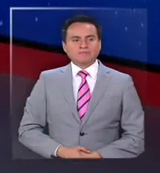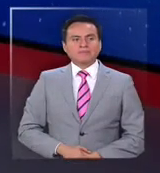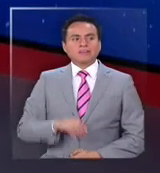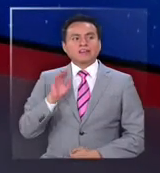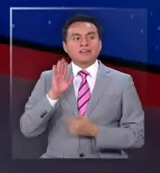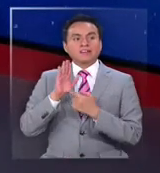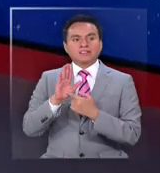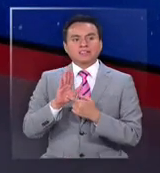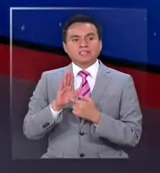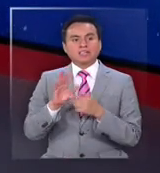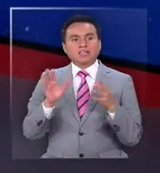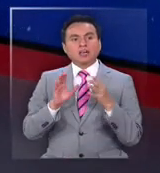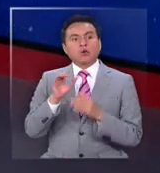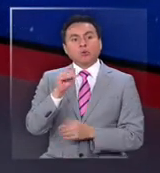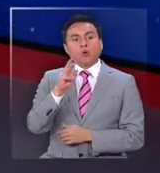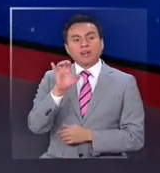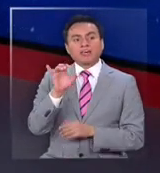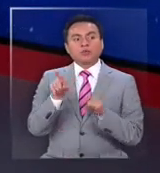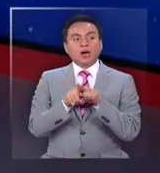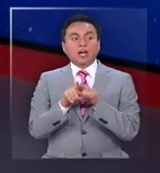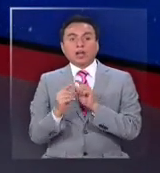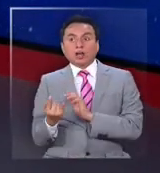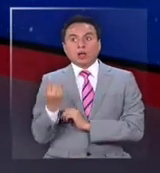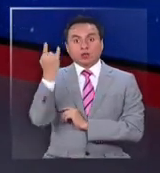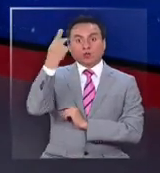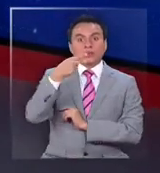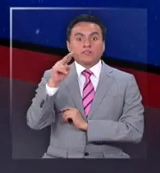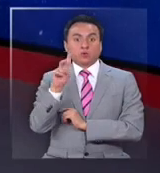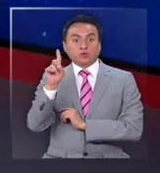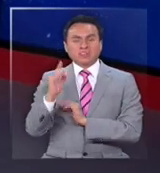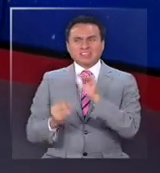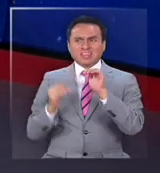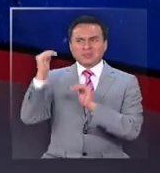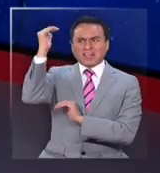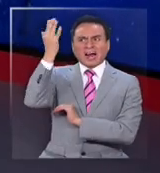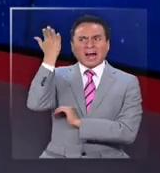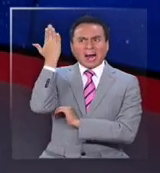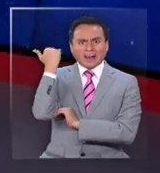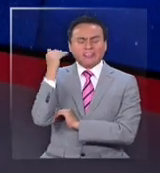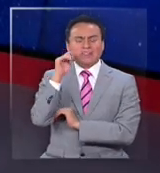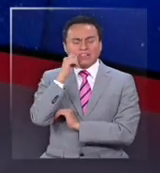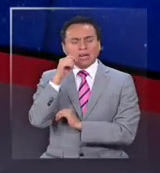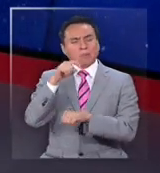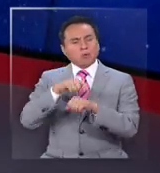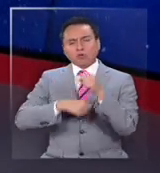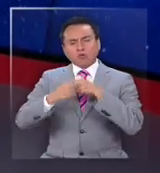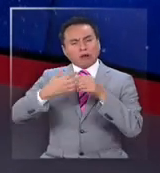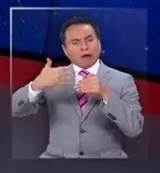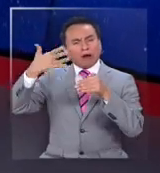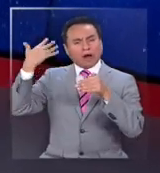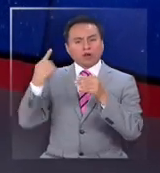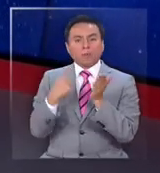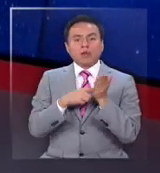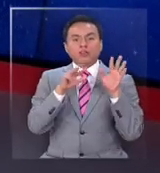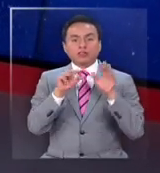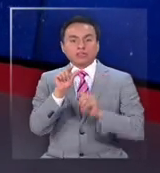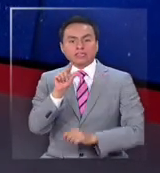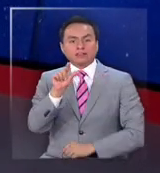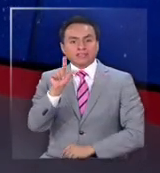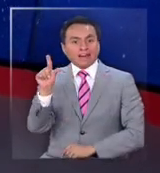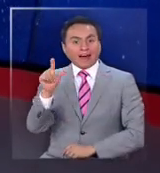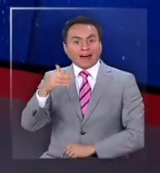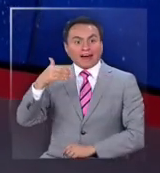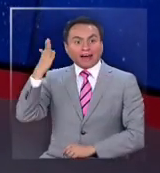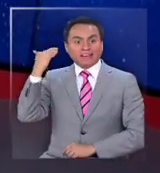Este peludo walkie de 2 metros y 21 de estatura se transformó durante muchos años, desde